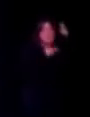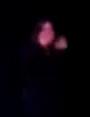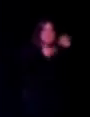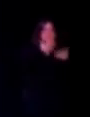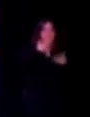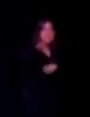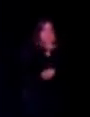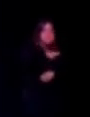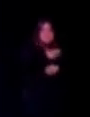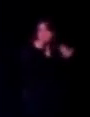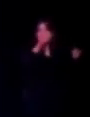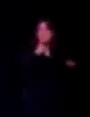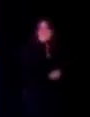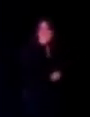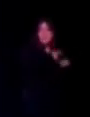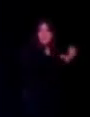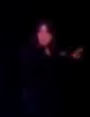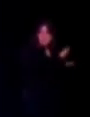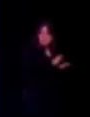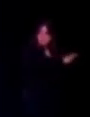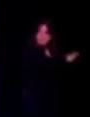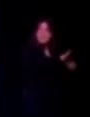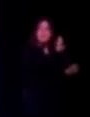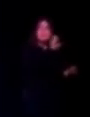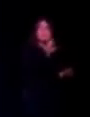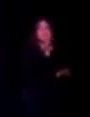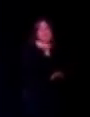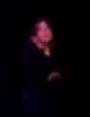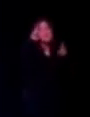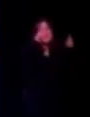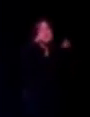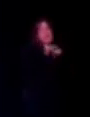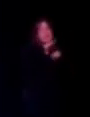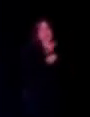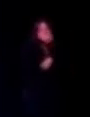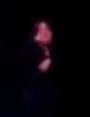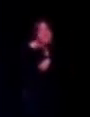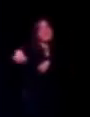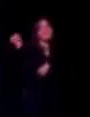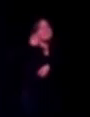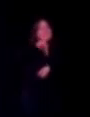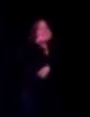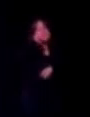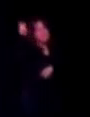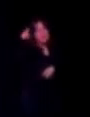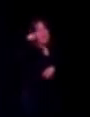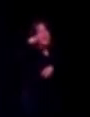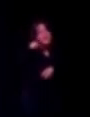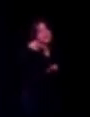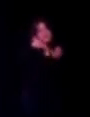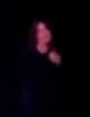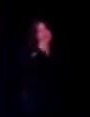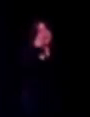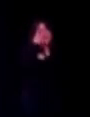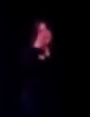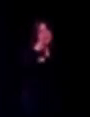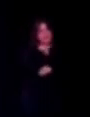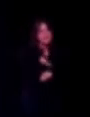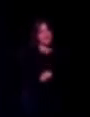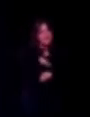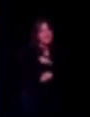cualquier disciplina es una cosa, educar para la comprensión humana es otra, y ahí se encuentra justamente la misión espiritual de la educación, enseñar